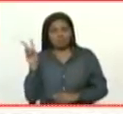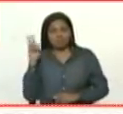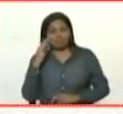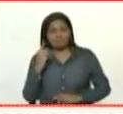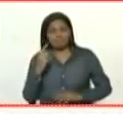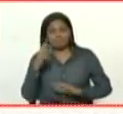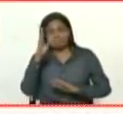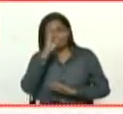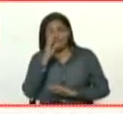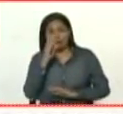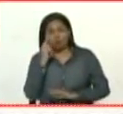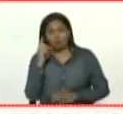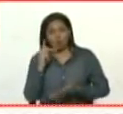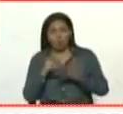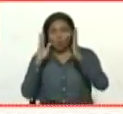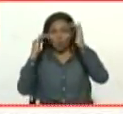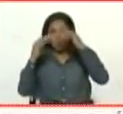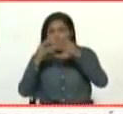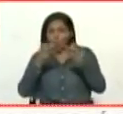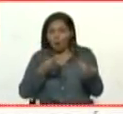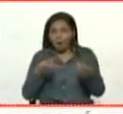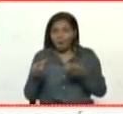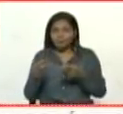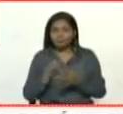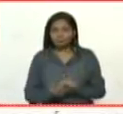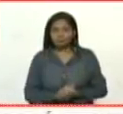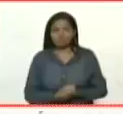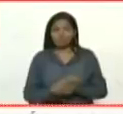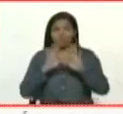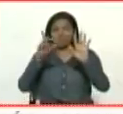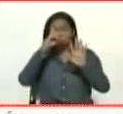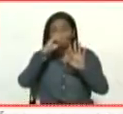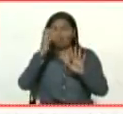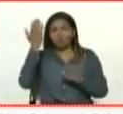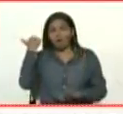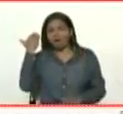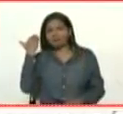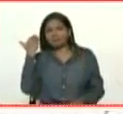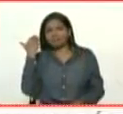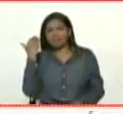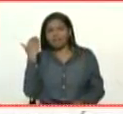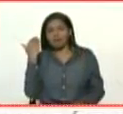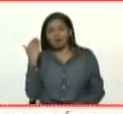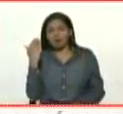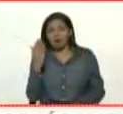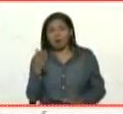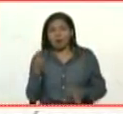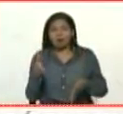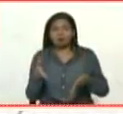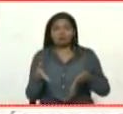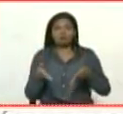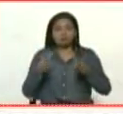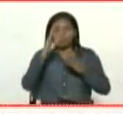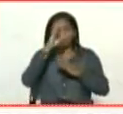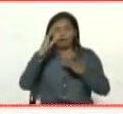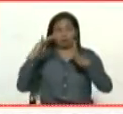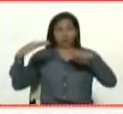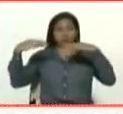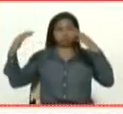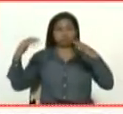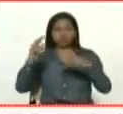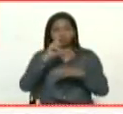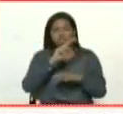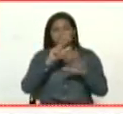atender a todos sus clientes. Hace 10 años, el Banco de Venezuela era un banco grande, tenía 286